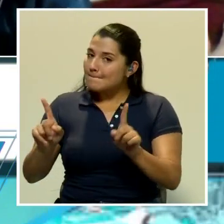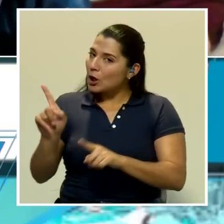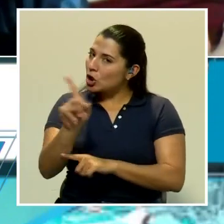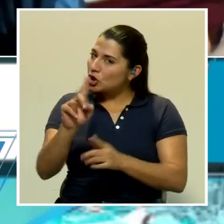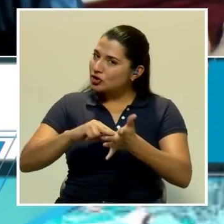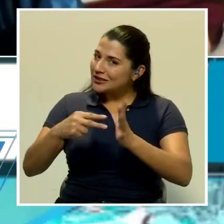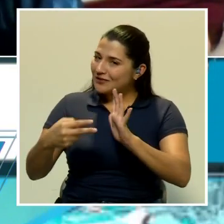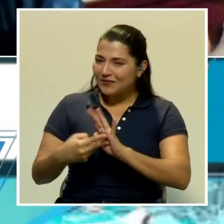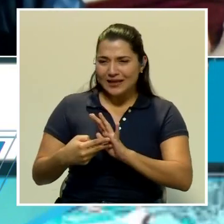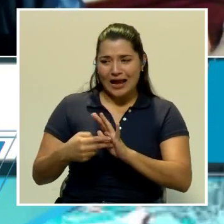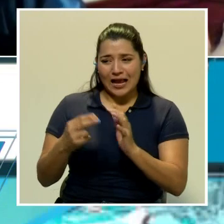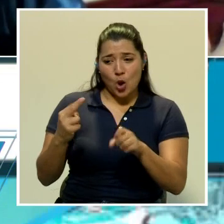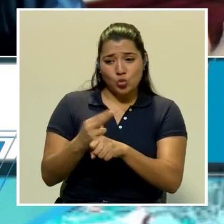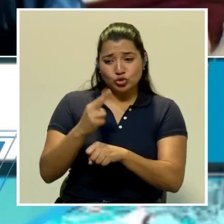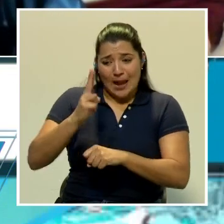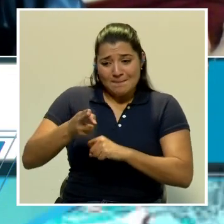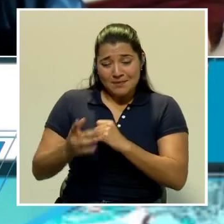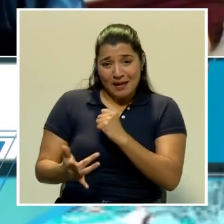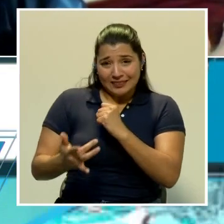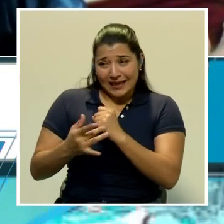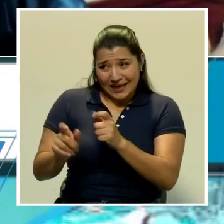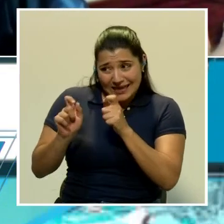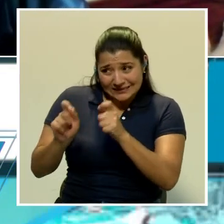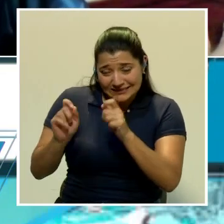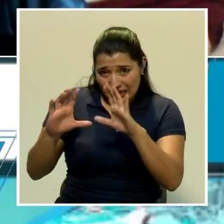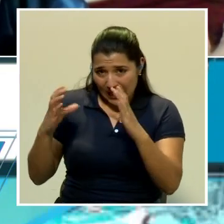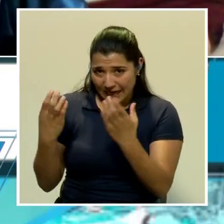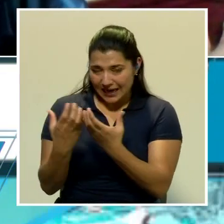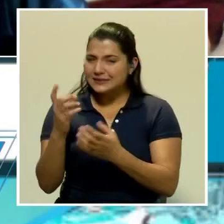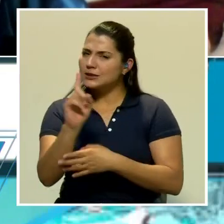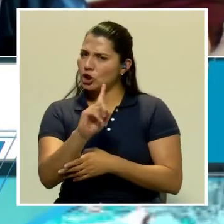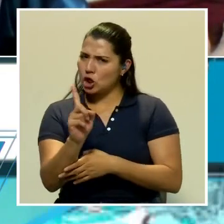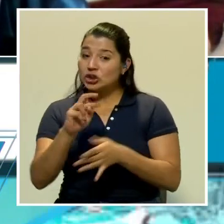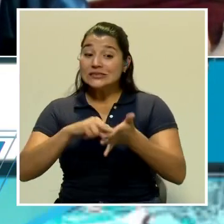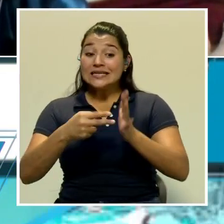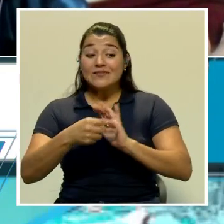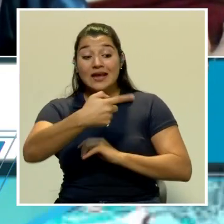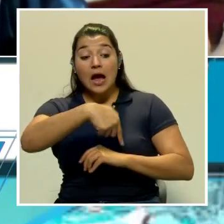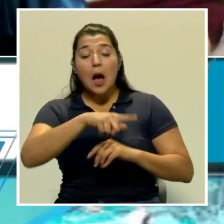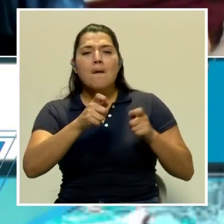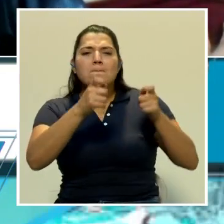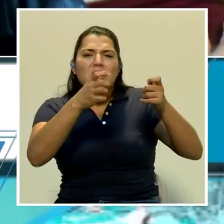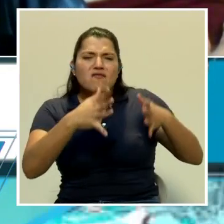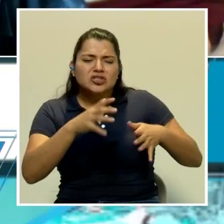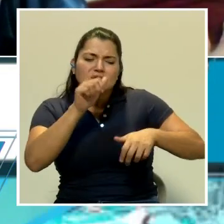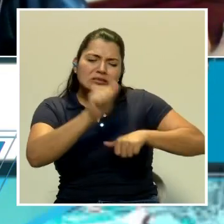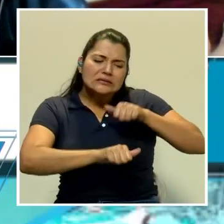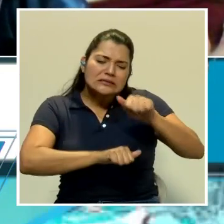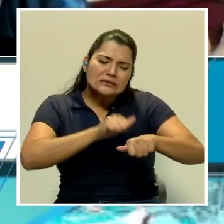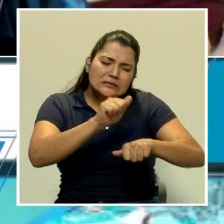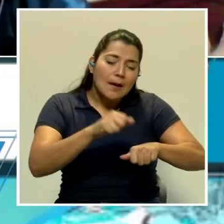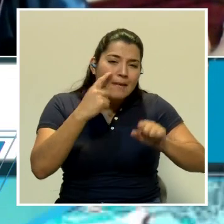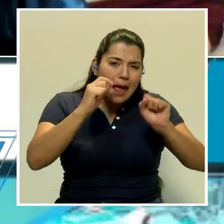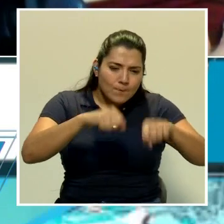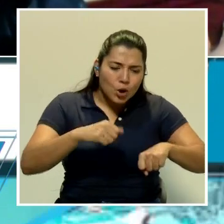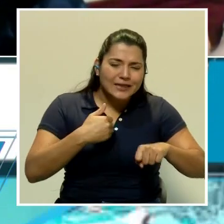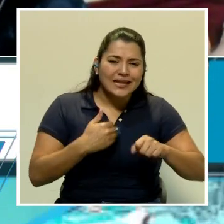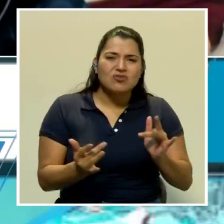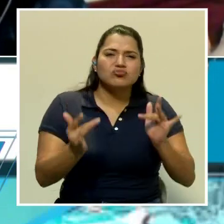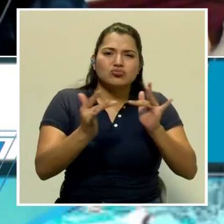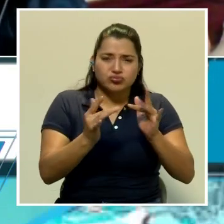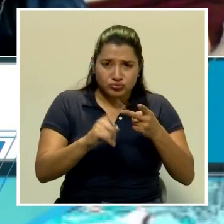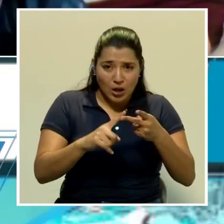en años anteriores. Significa que los docentes están haciendo este esfuerzo por mantener ese vínculo, por pasarle material a los estudiantes,